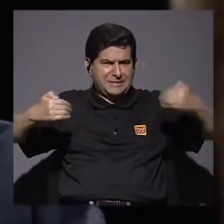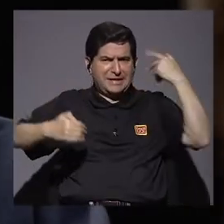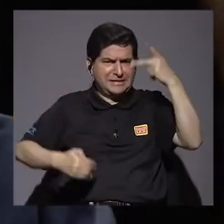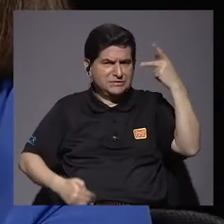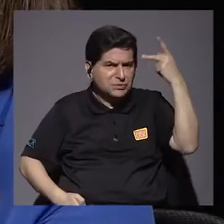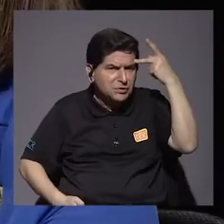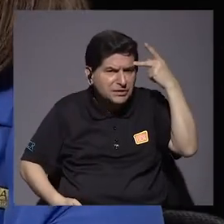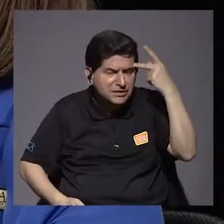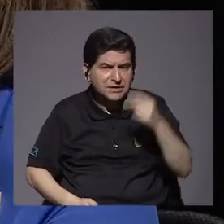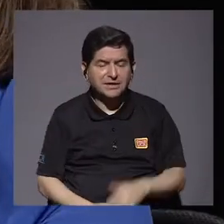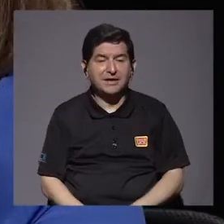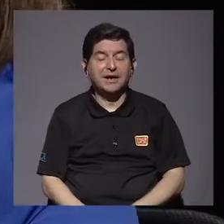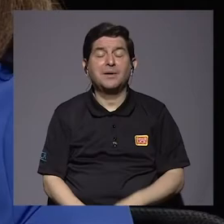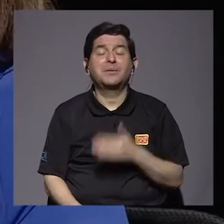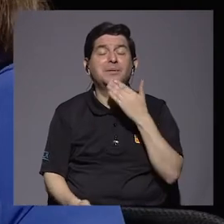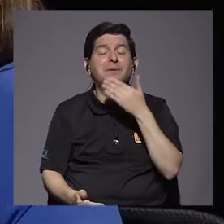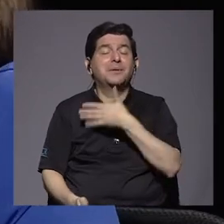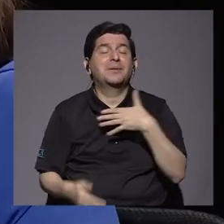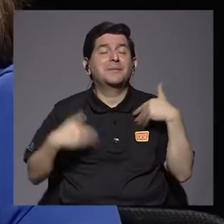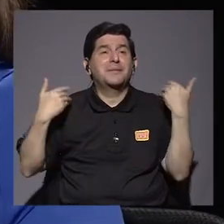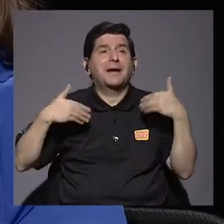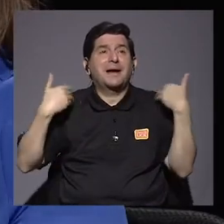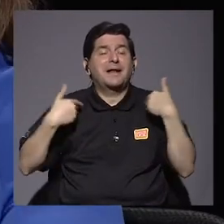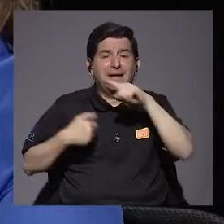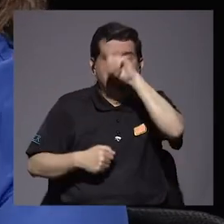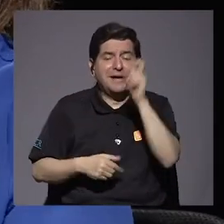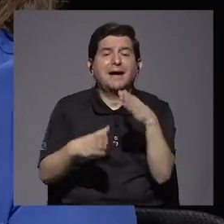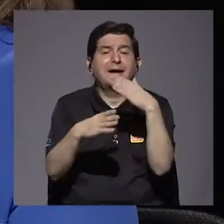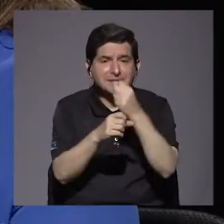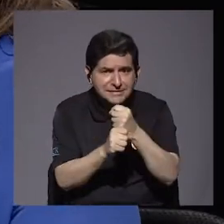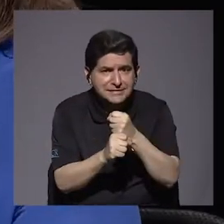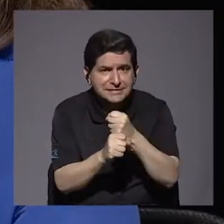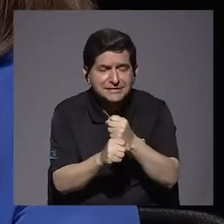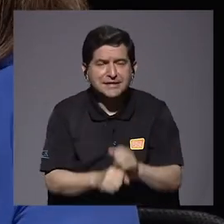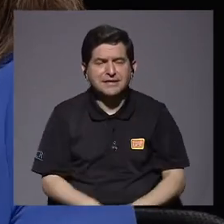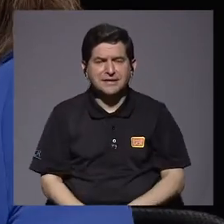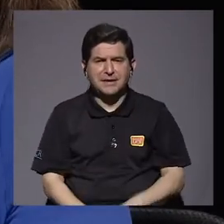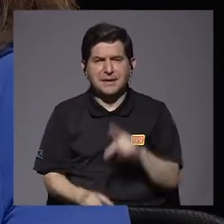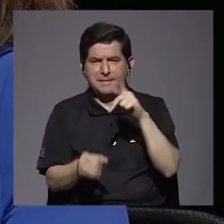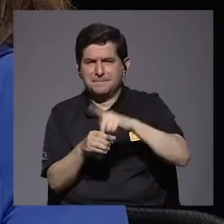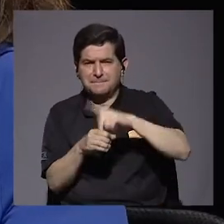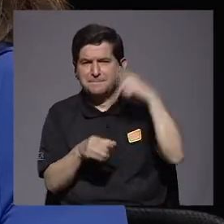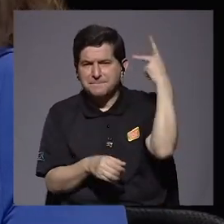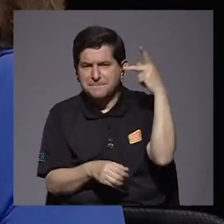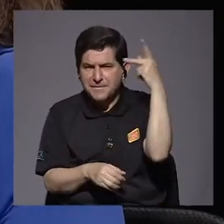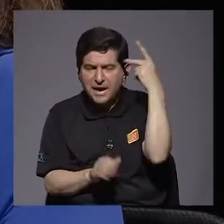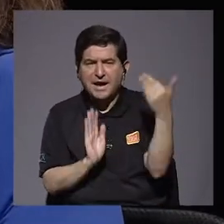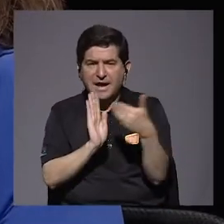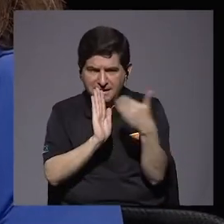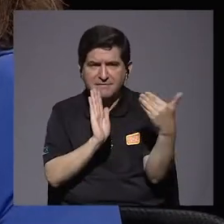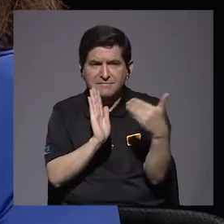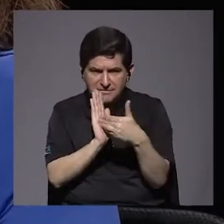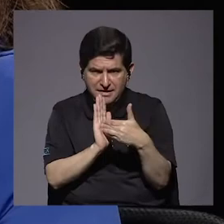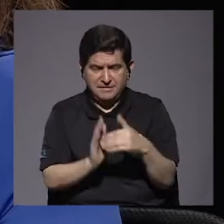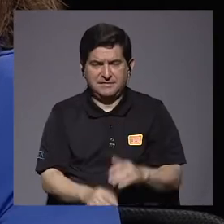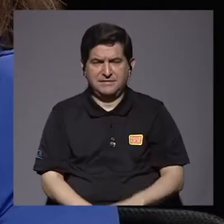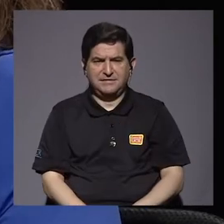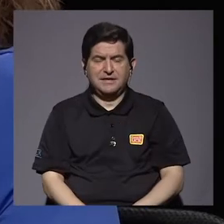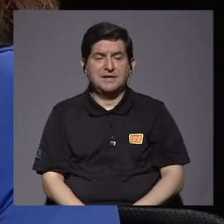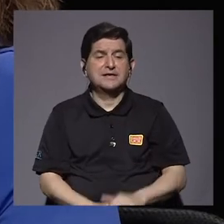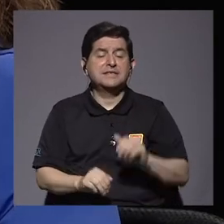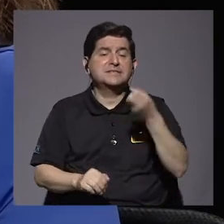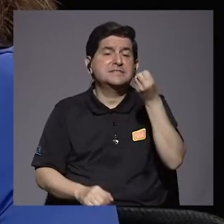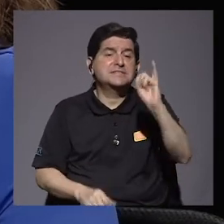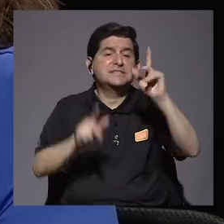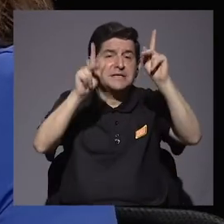política? ¿Cómo me alegro que usted me haya hecho esa pregunta? Mire, la militancia política afecta cuando la